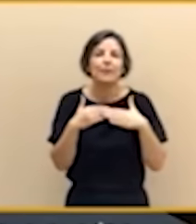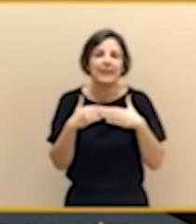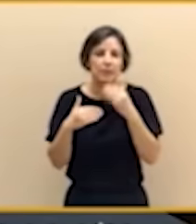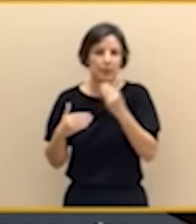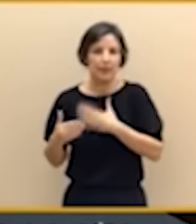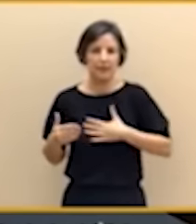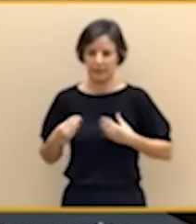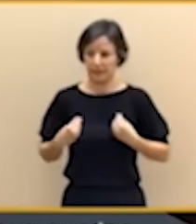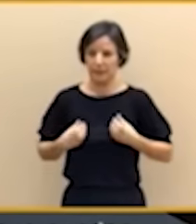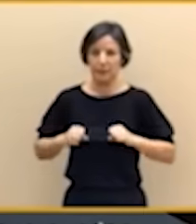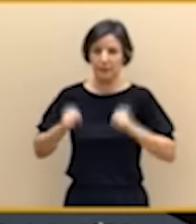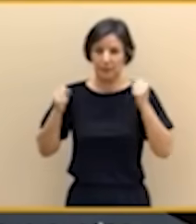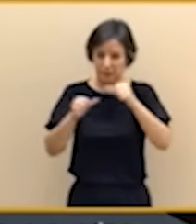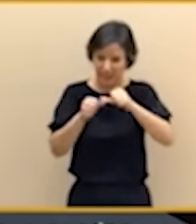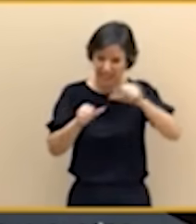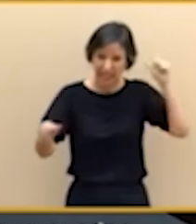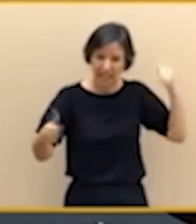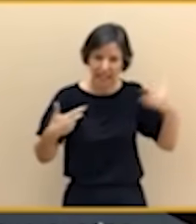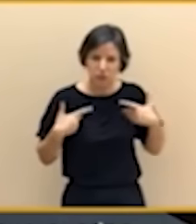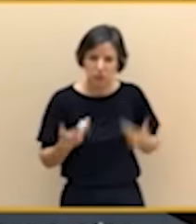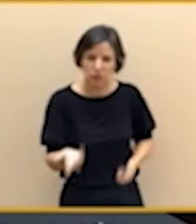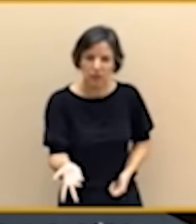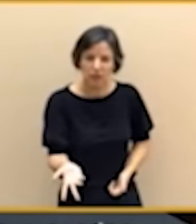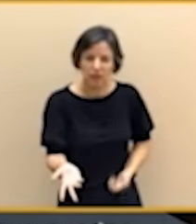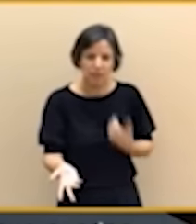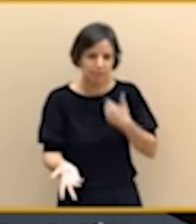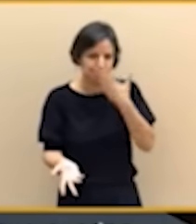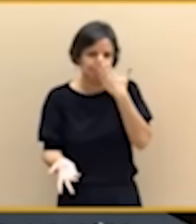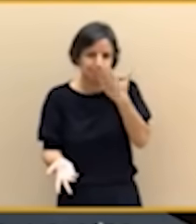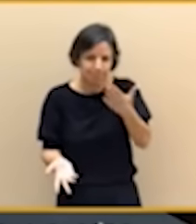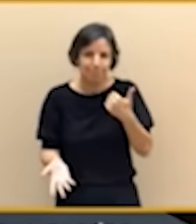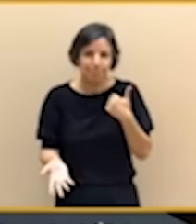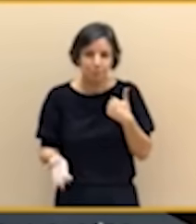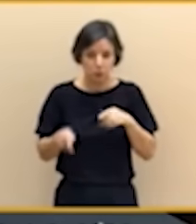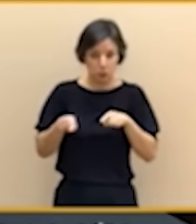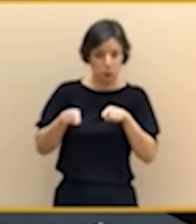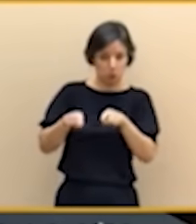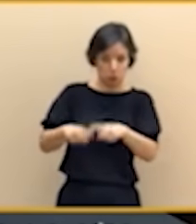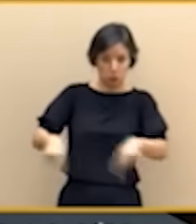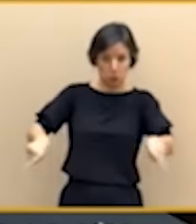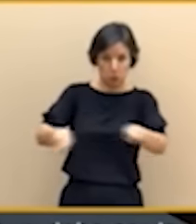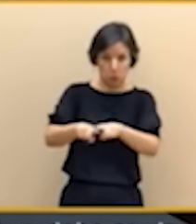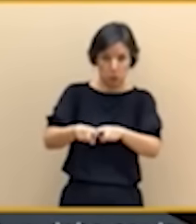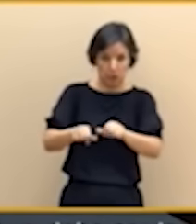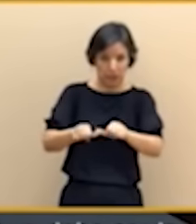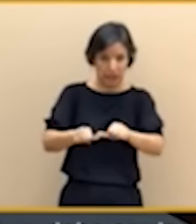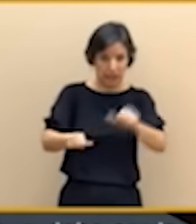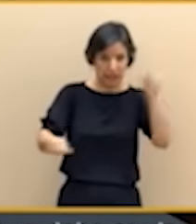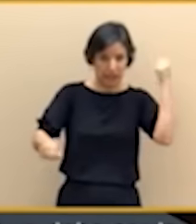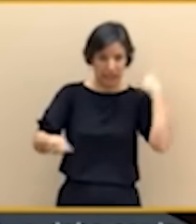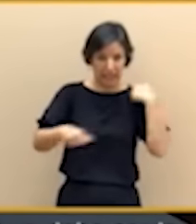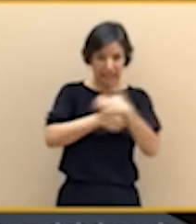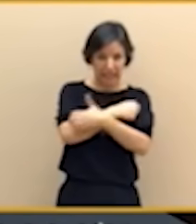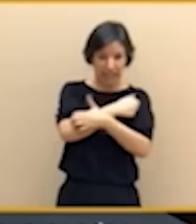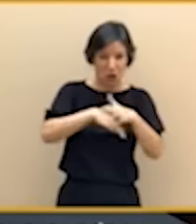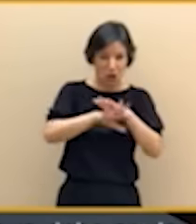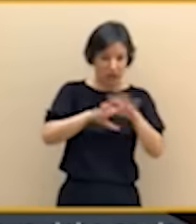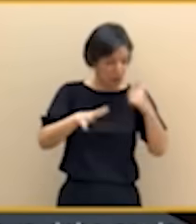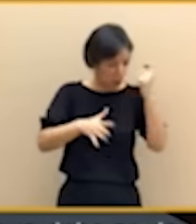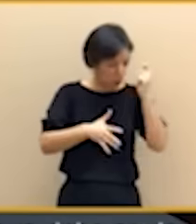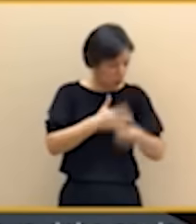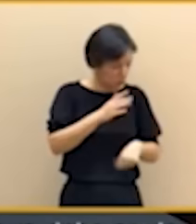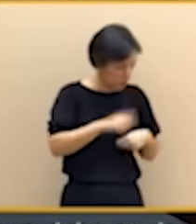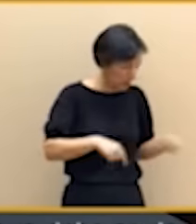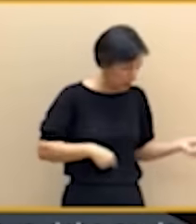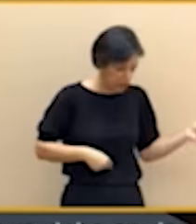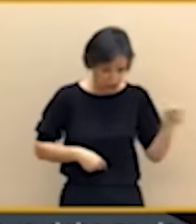que bastante duro debe de ser la miseria que dejan atrás como para encontrarse de bruces con la miseria que ustedes transmiten hacia ellos y hacia ellas